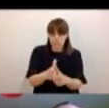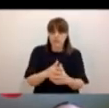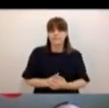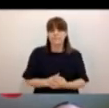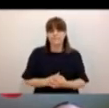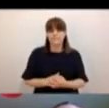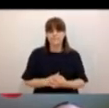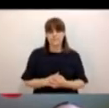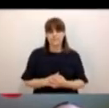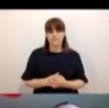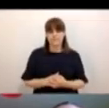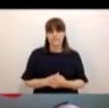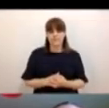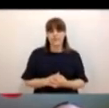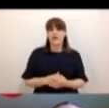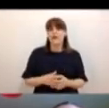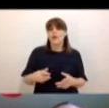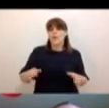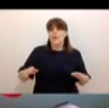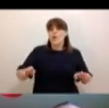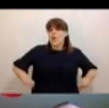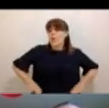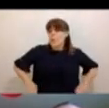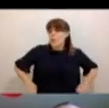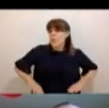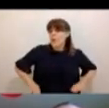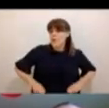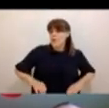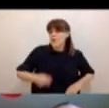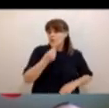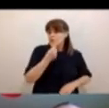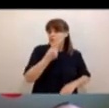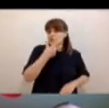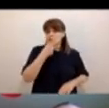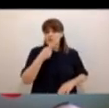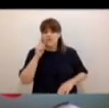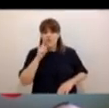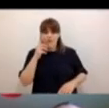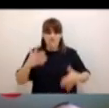con más conductas violentas por parte de las niñas y los niños la siguiente por favor